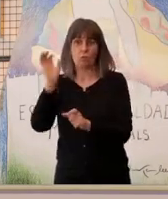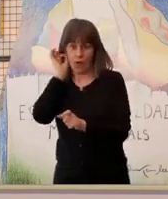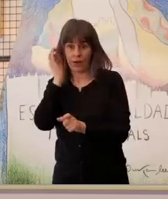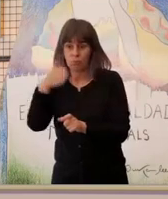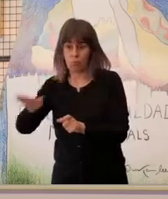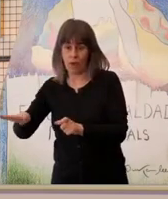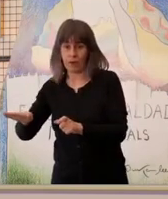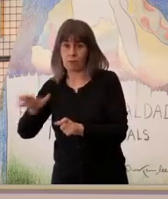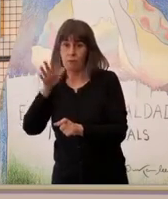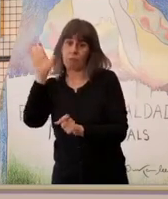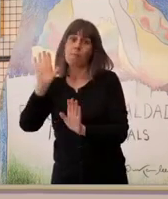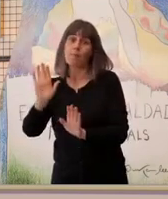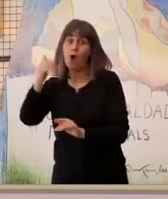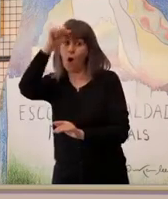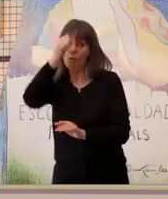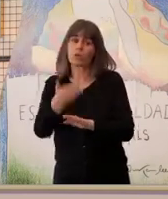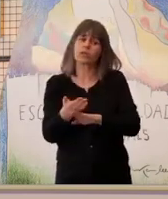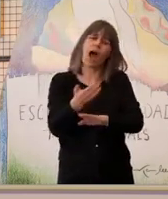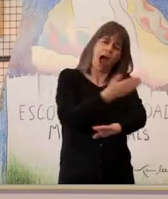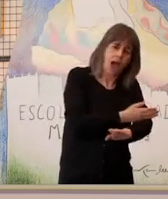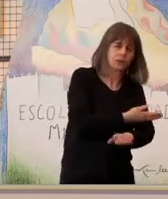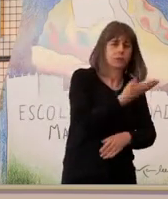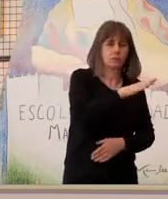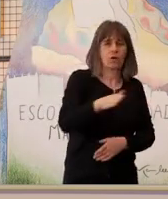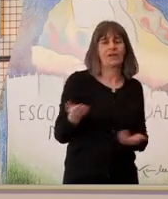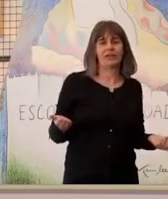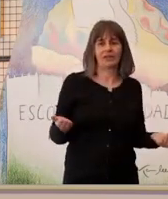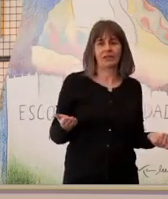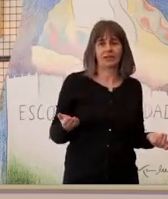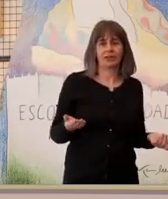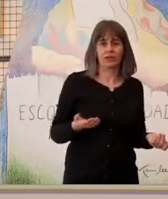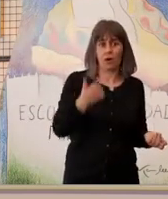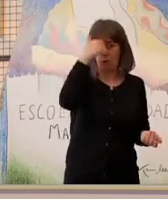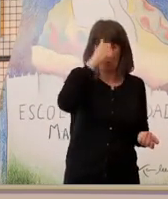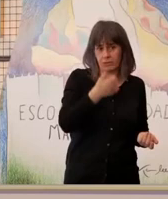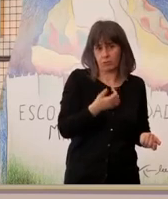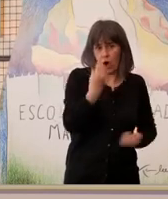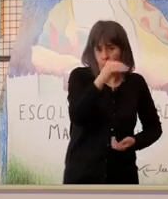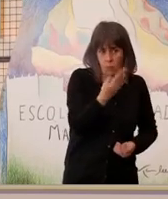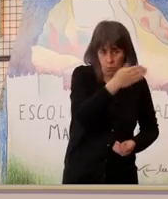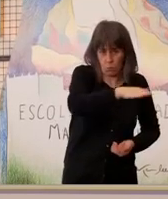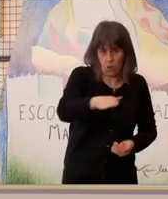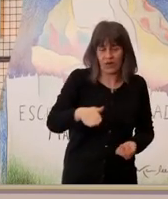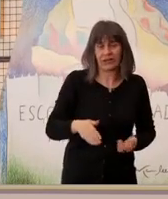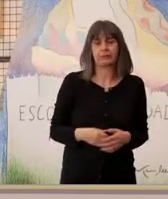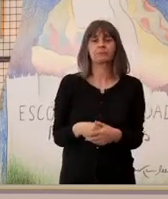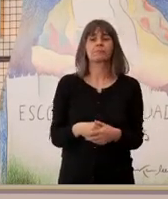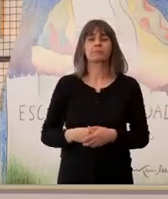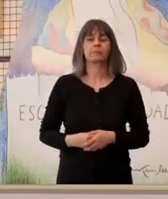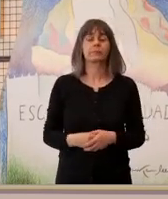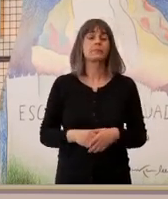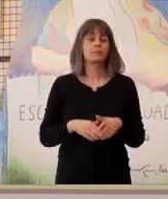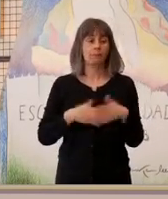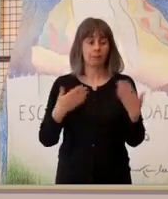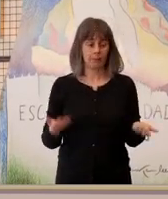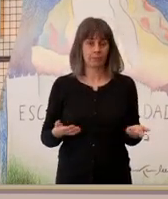porque de pronto a los 80 nos dé por morirnos no es porque ya no están los que tenían que estar entonces